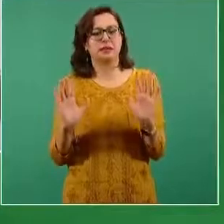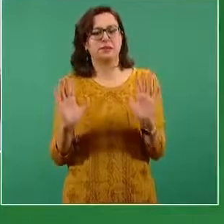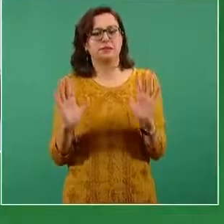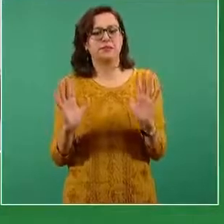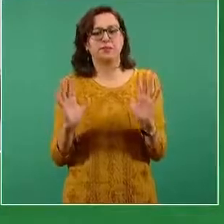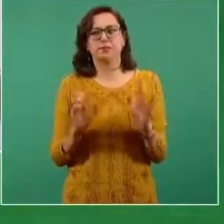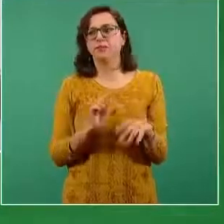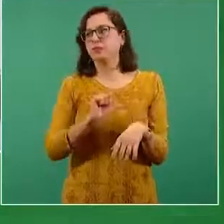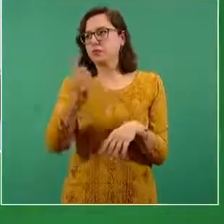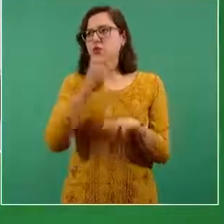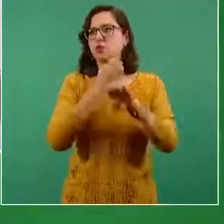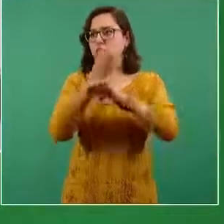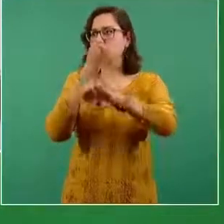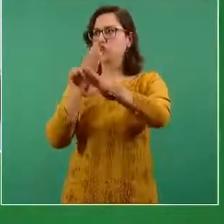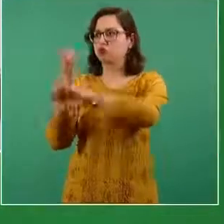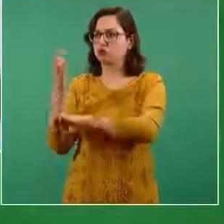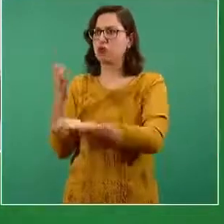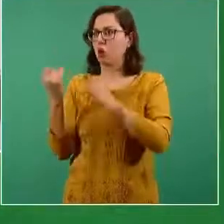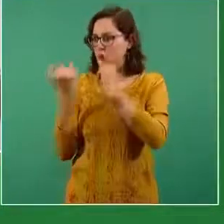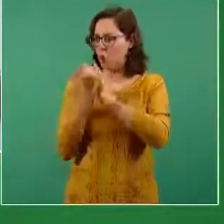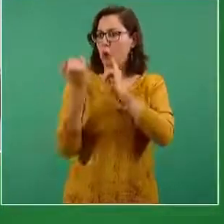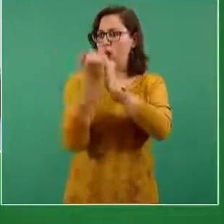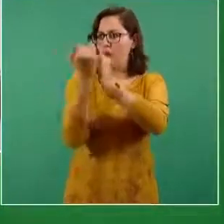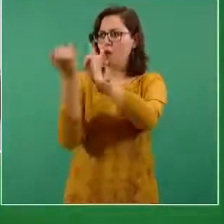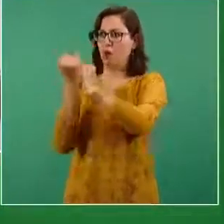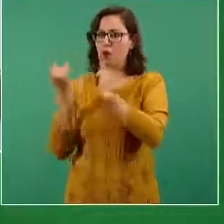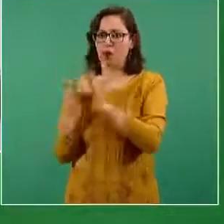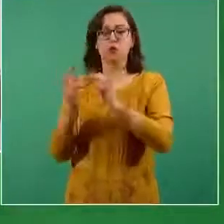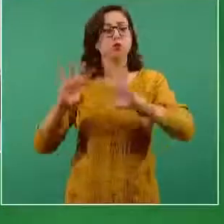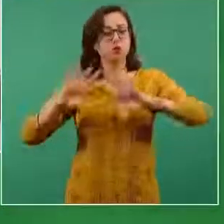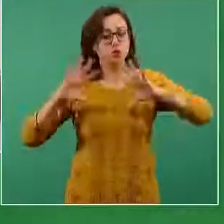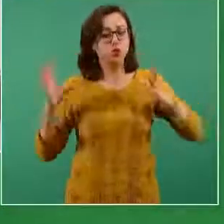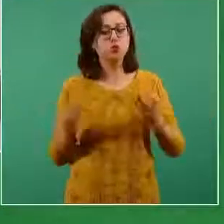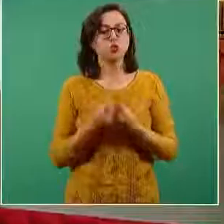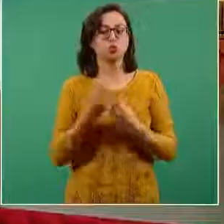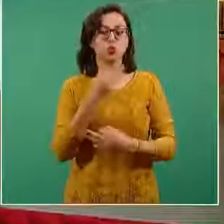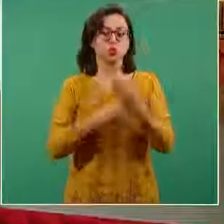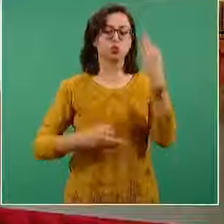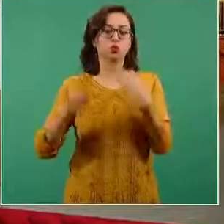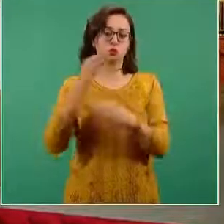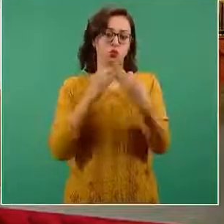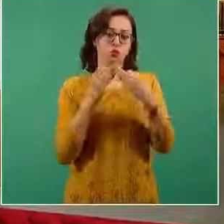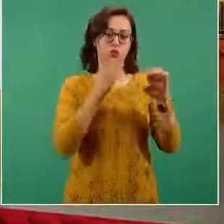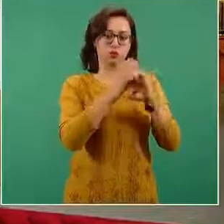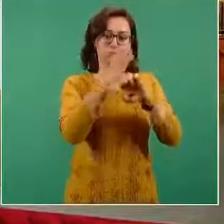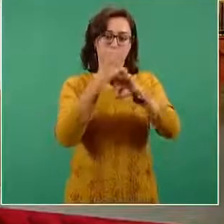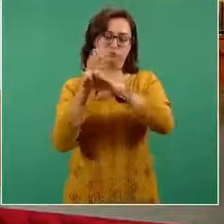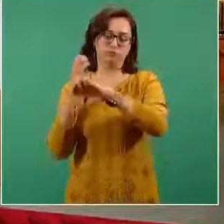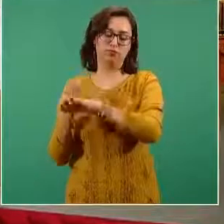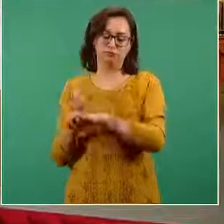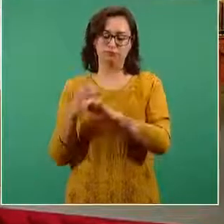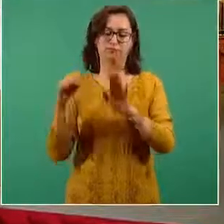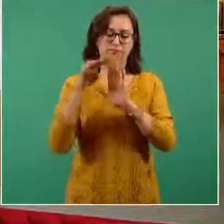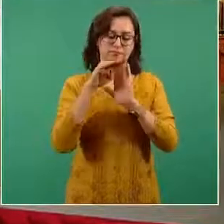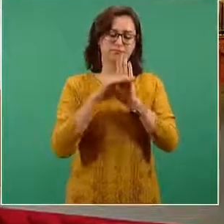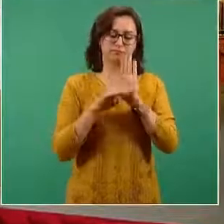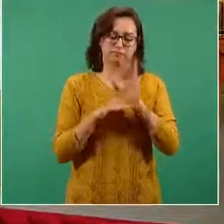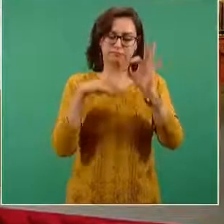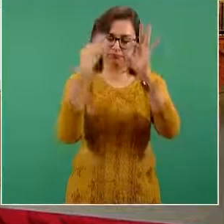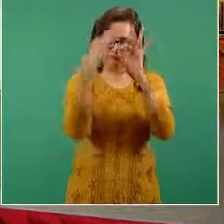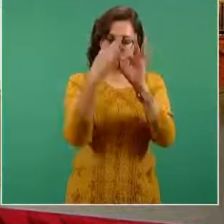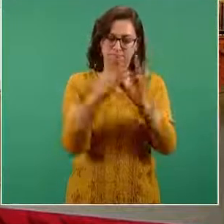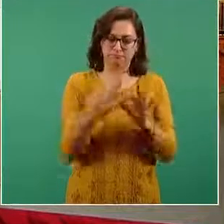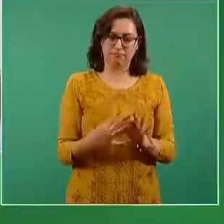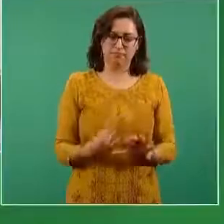las de otras entidades federativas, porque en su conjunto prácticamente todos los estados nos aplicamos con la